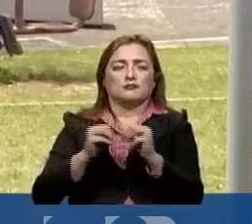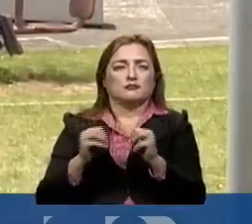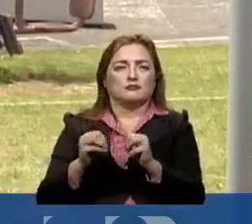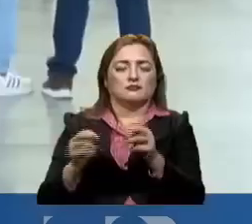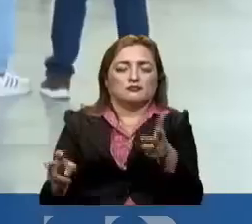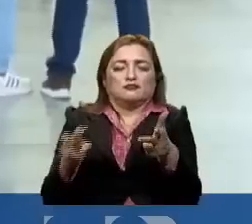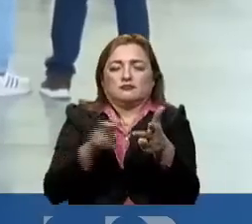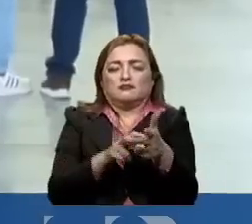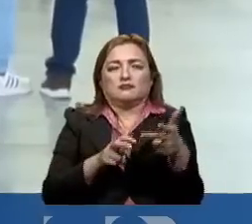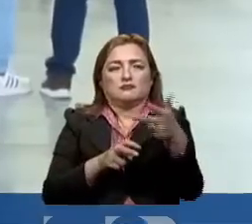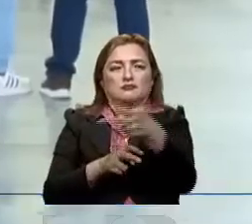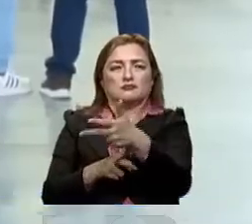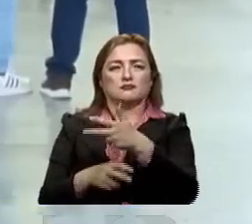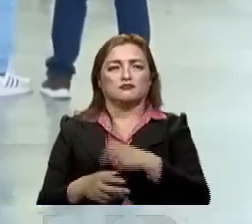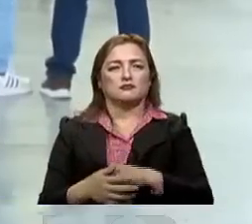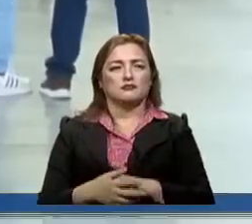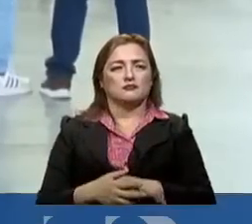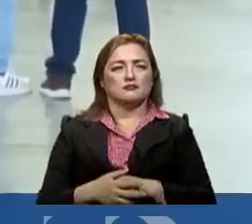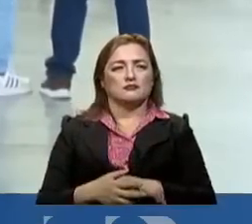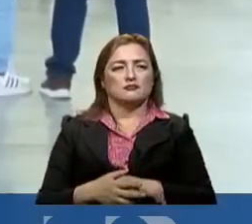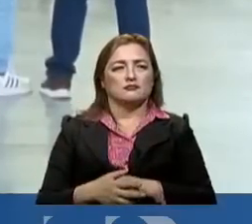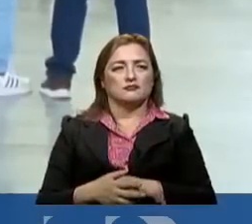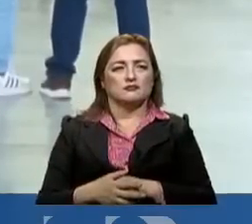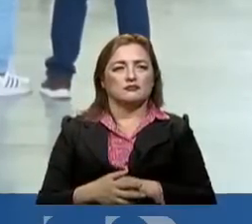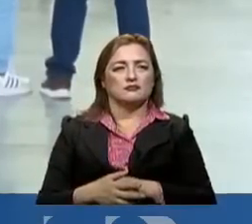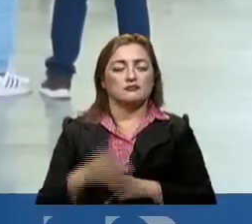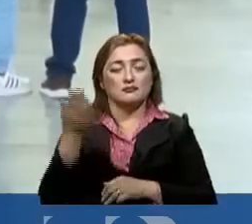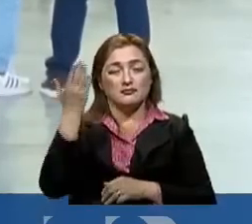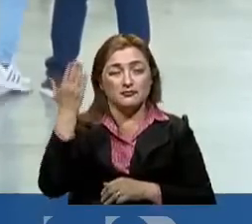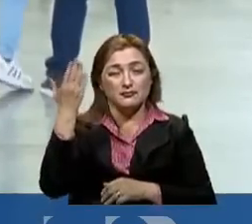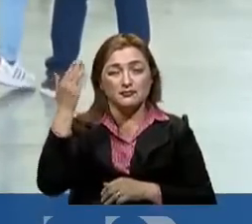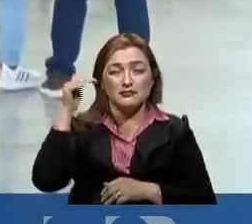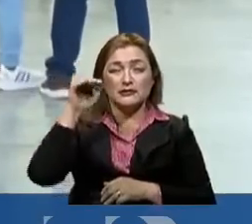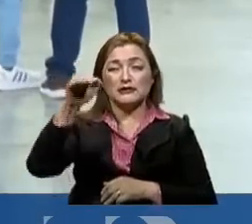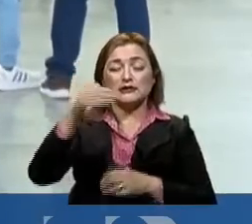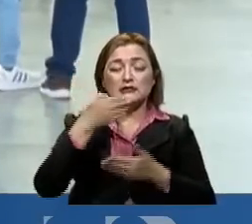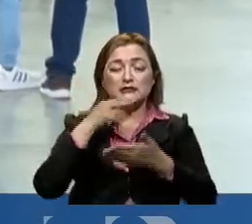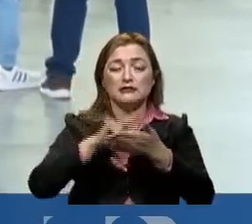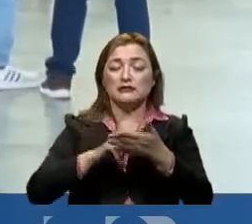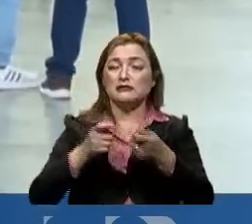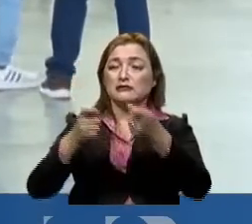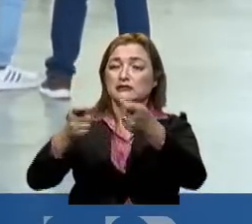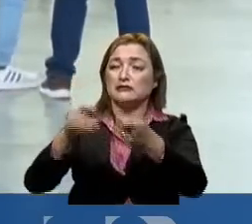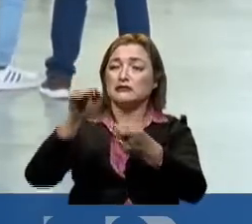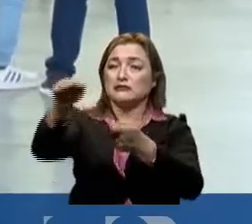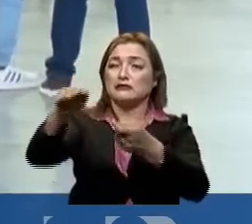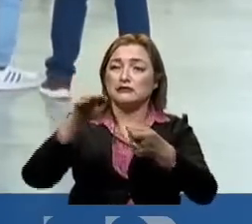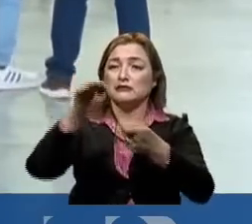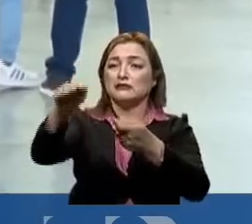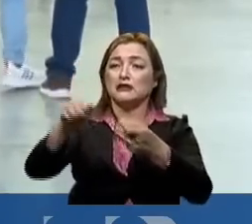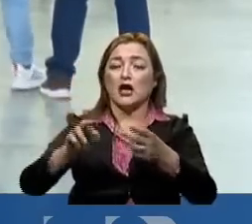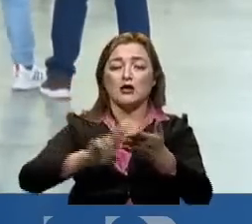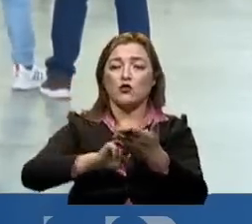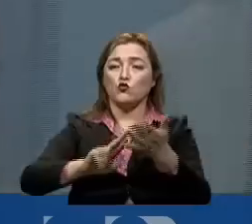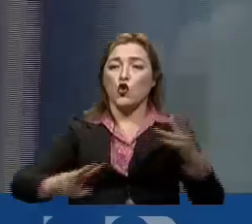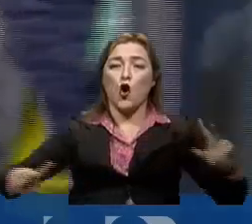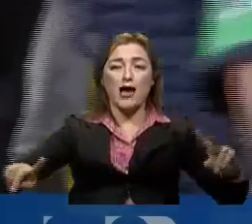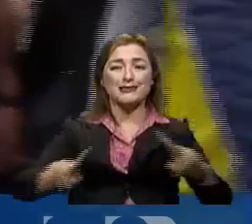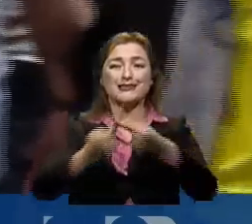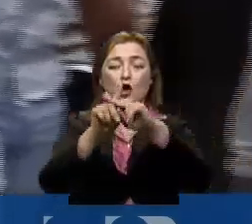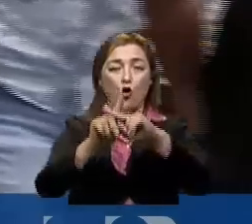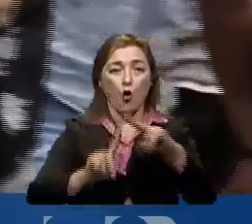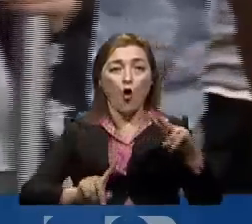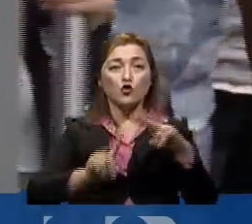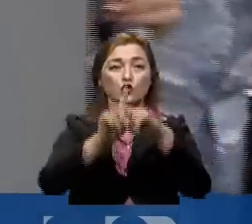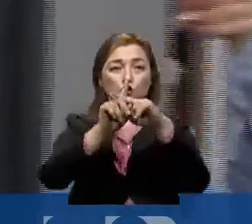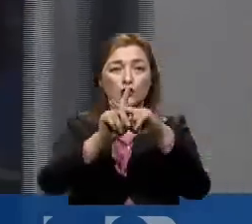quienes van a ocupar. Hemos enviado varias insistencias al alcalde Guarderas pidiéndole una sesión extraordinaria,